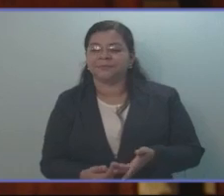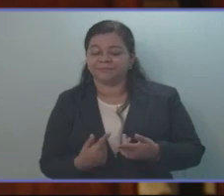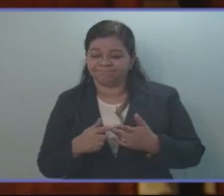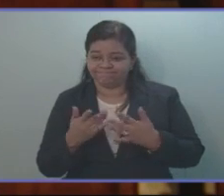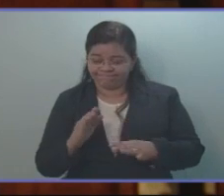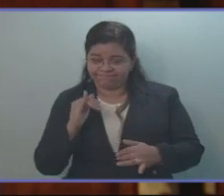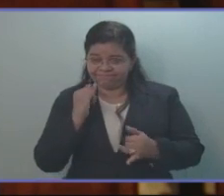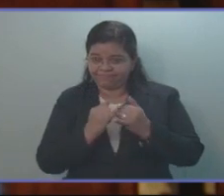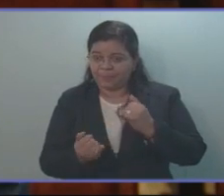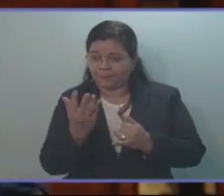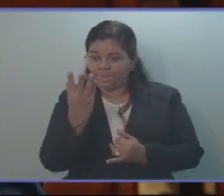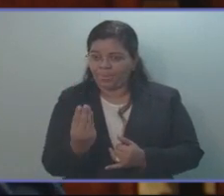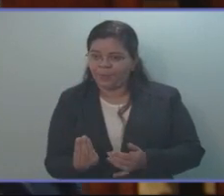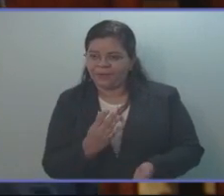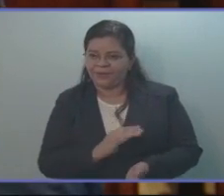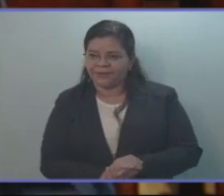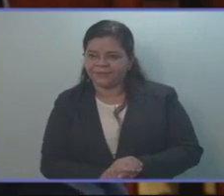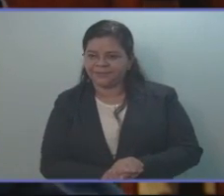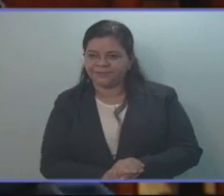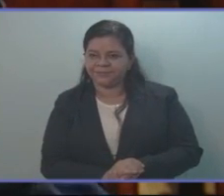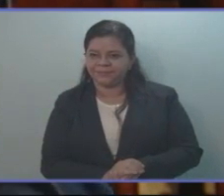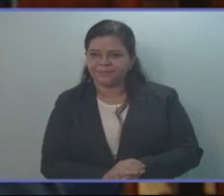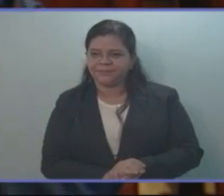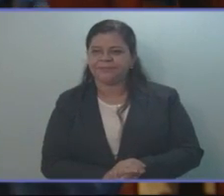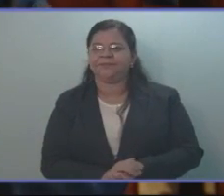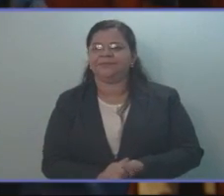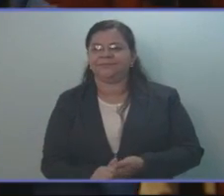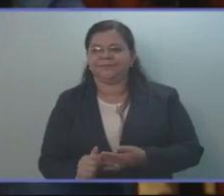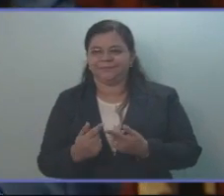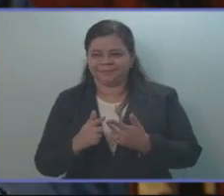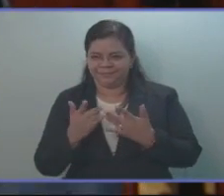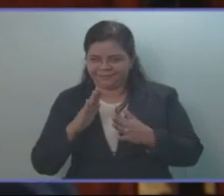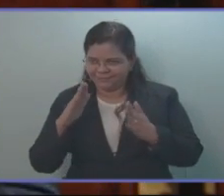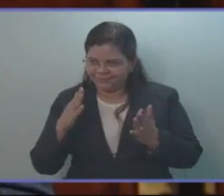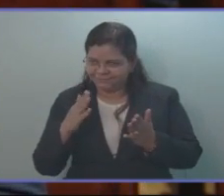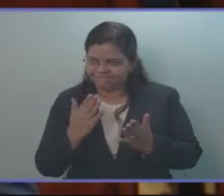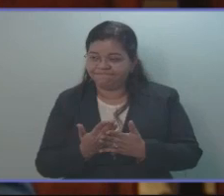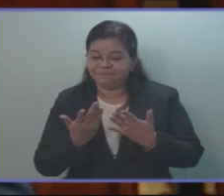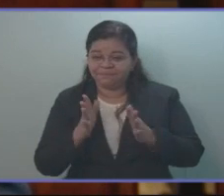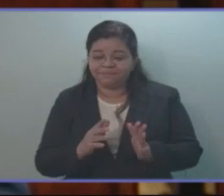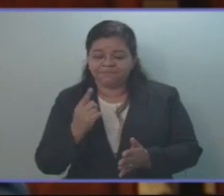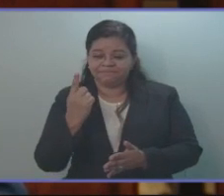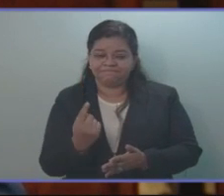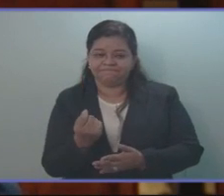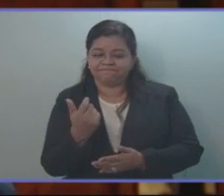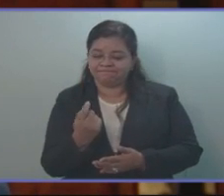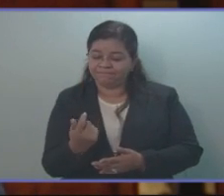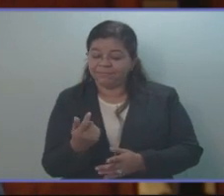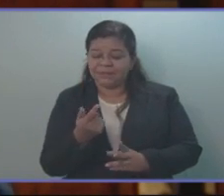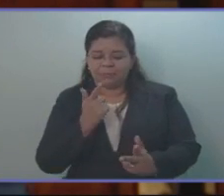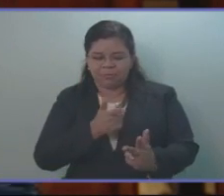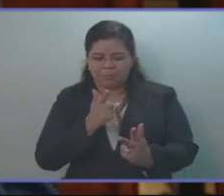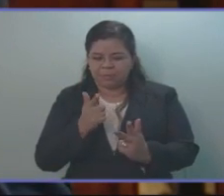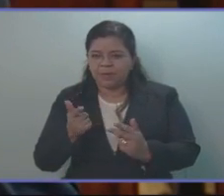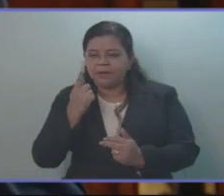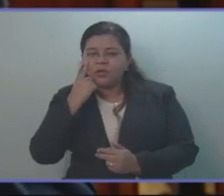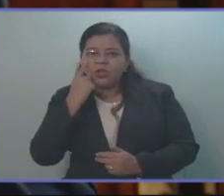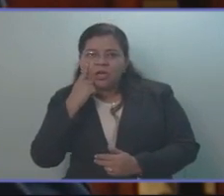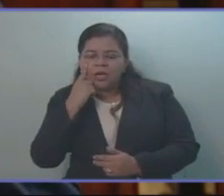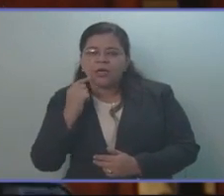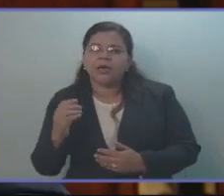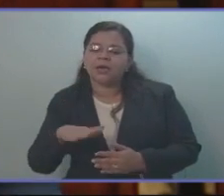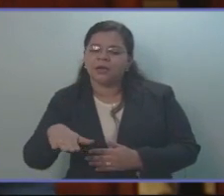en los últimos días. Me refiero específicamente a Ezequiel González, agente de la PNC, que fue atacado a tiros en Altos de Nuevo